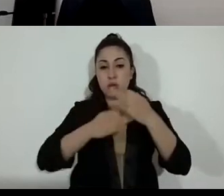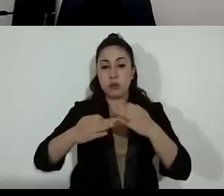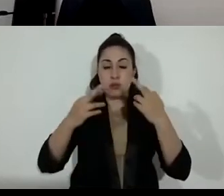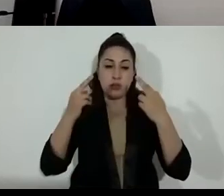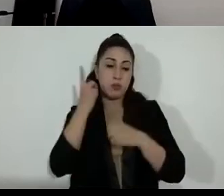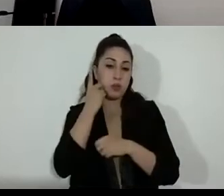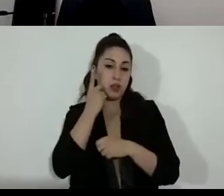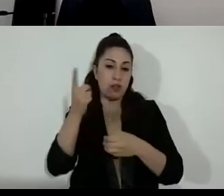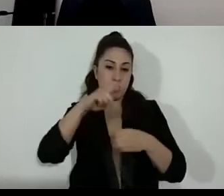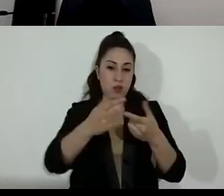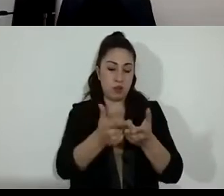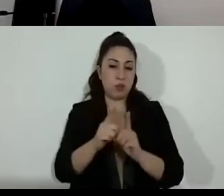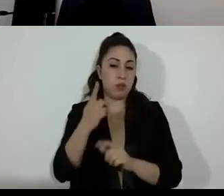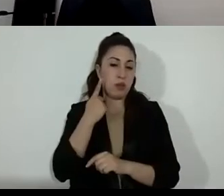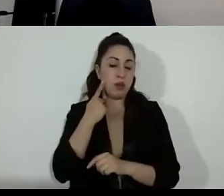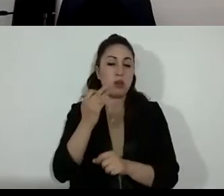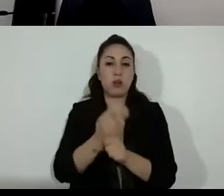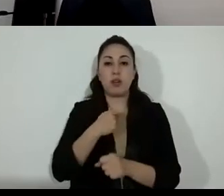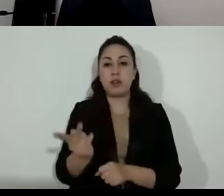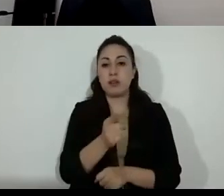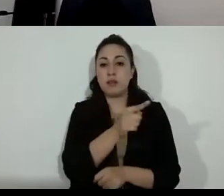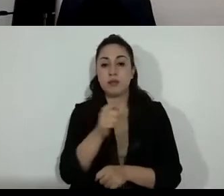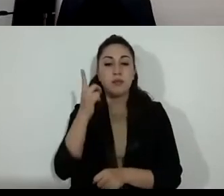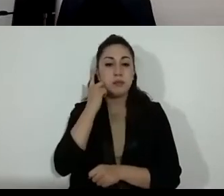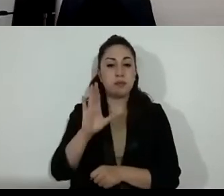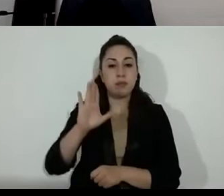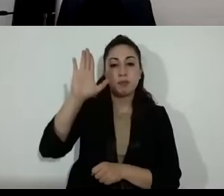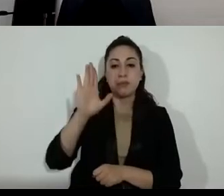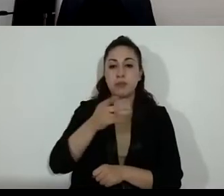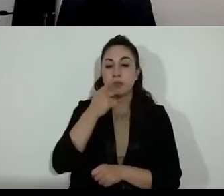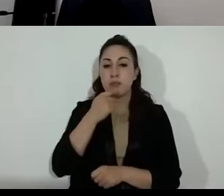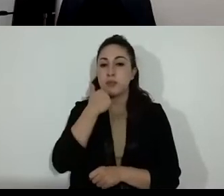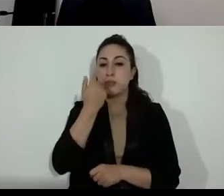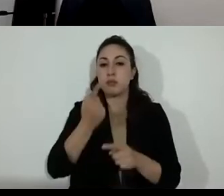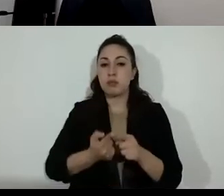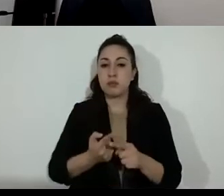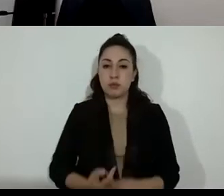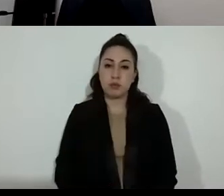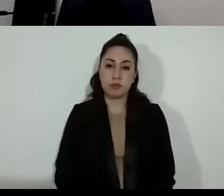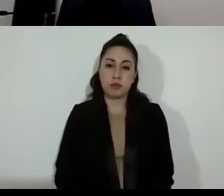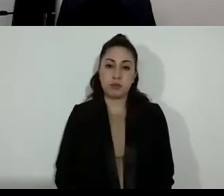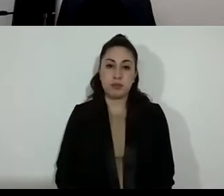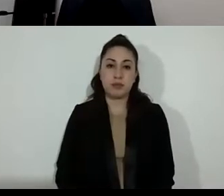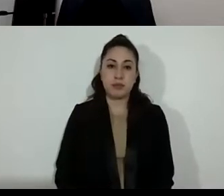En este sentido, ¿alguna diputada o diputado quiere hacer uso de la palabra?